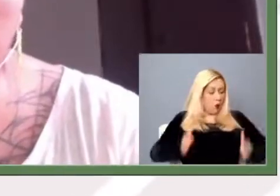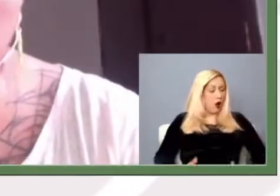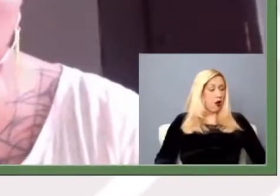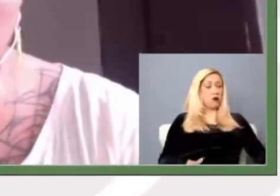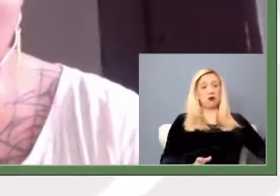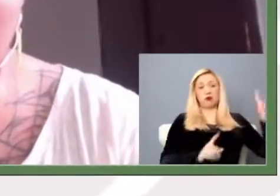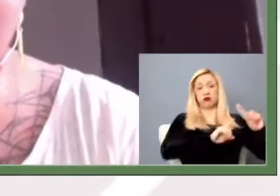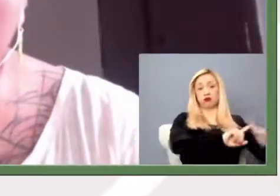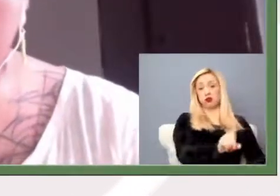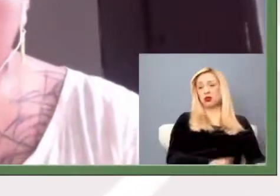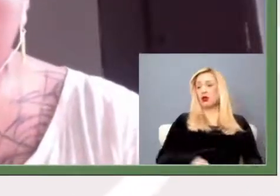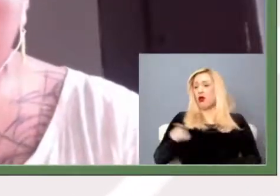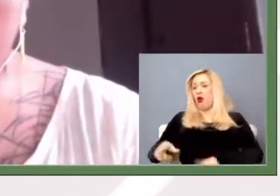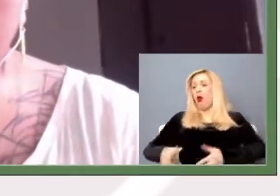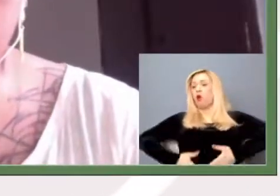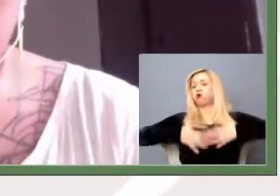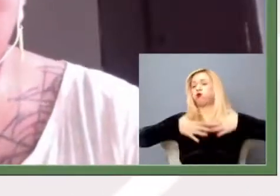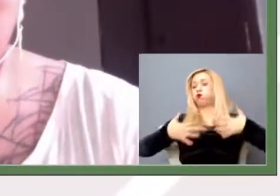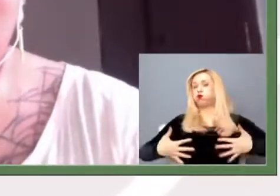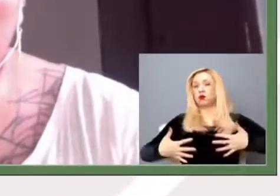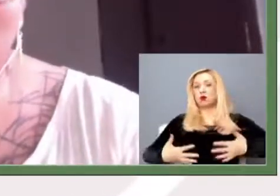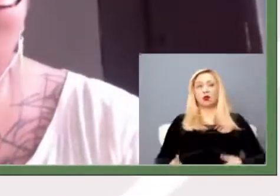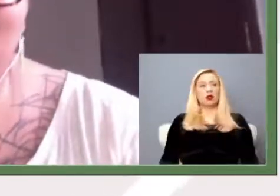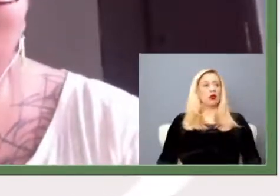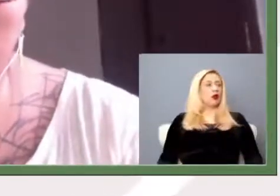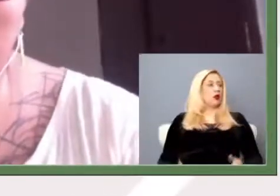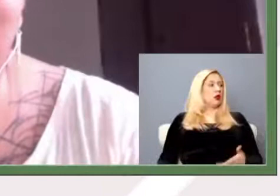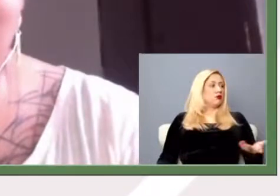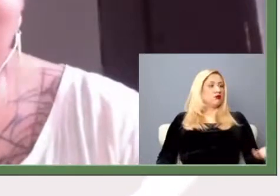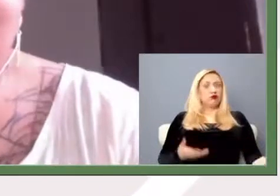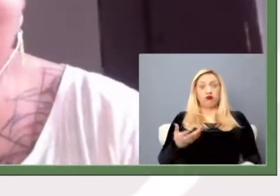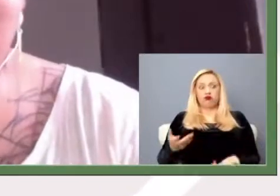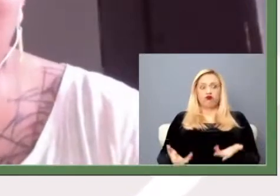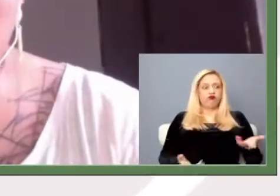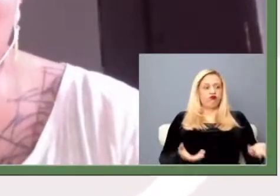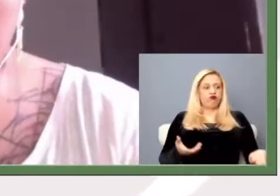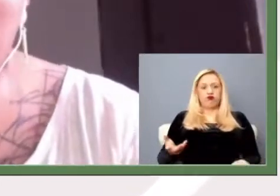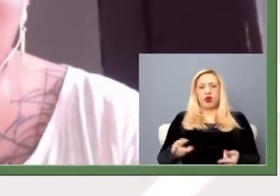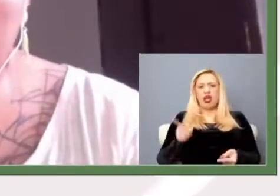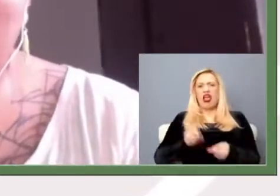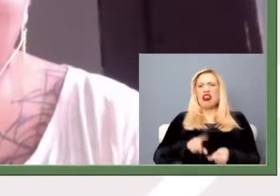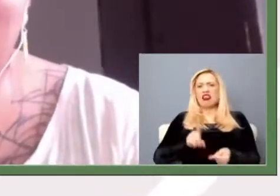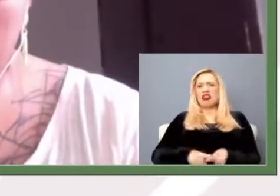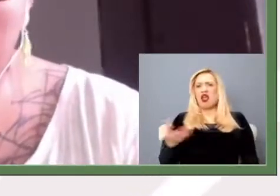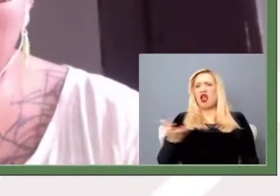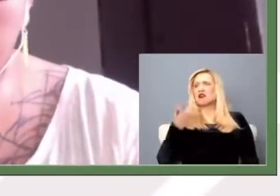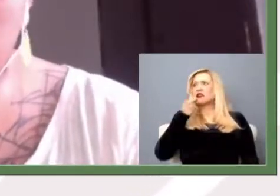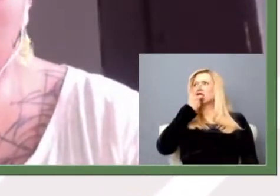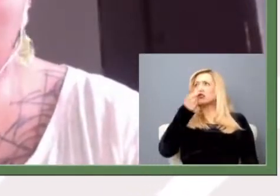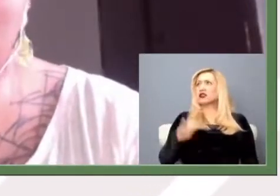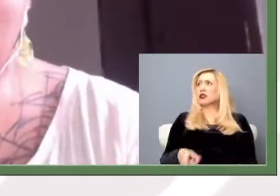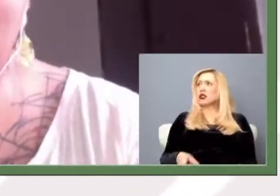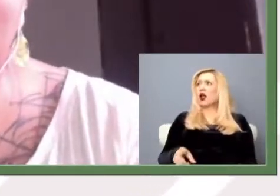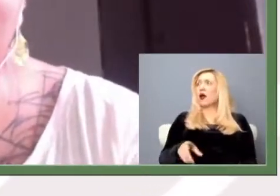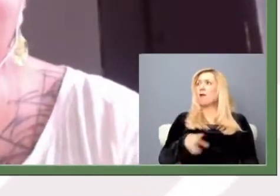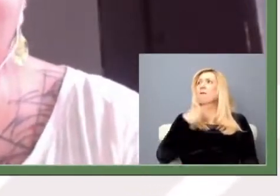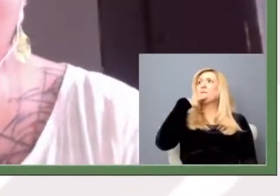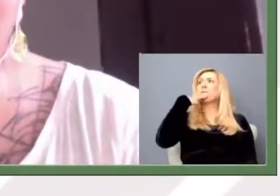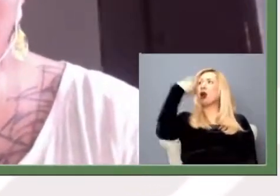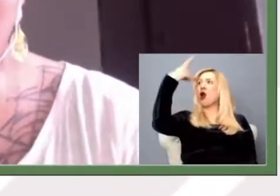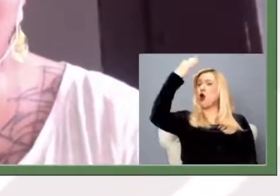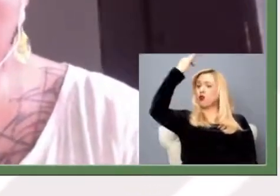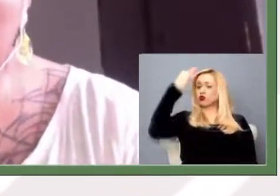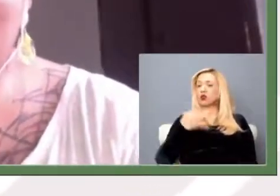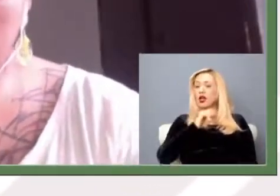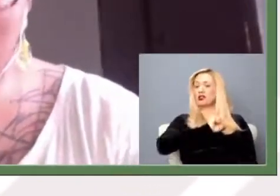desde la gordura? ¿Quién habla por y quién cataloga lo que en este momento es